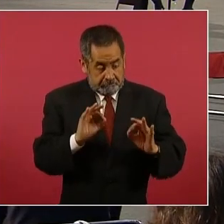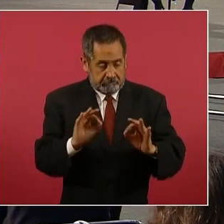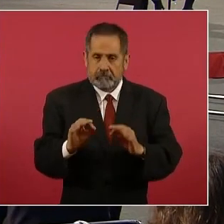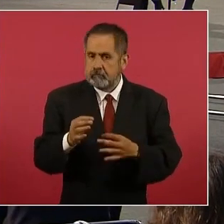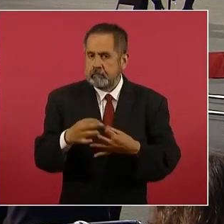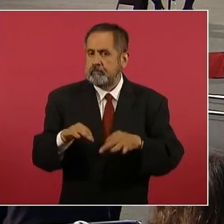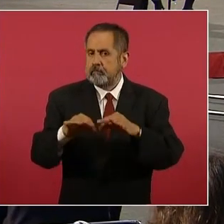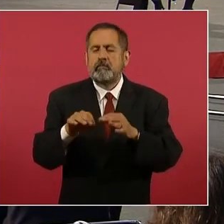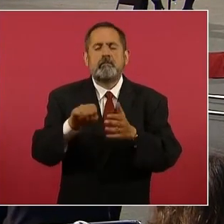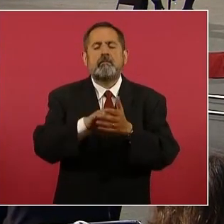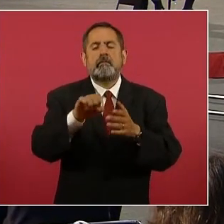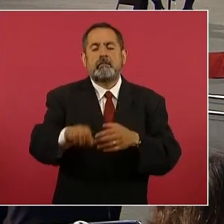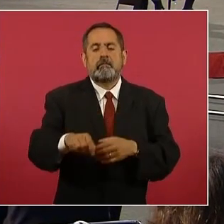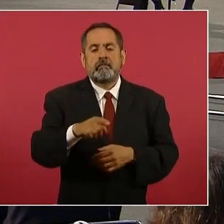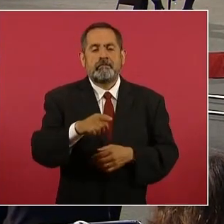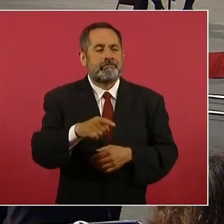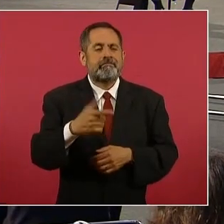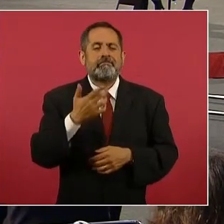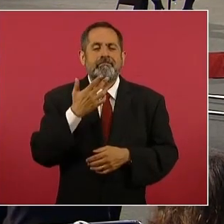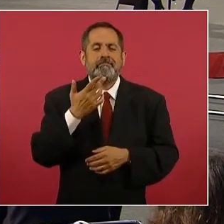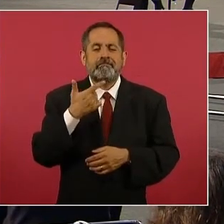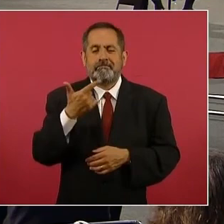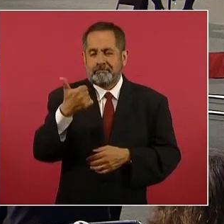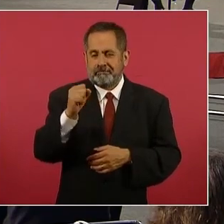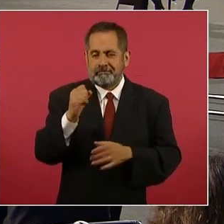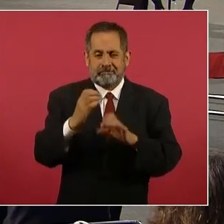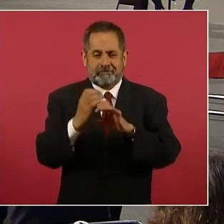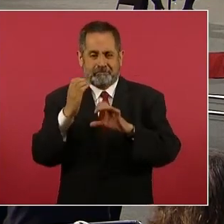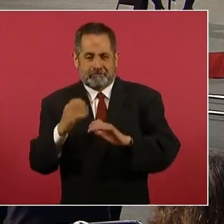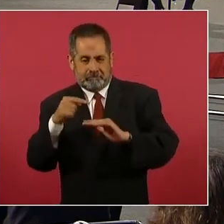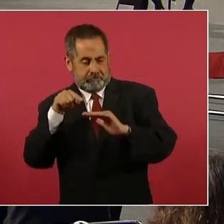importantes. Por ejemplo, los gasoductos es ahorro.